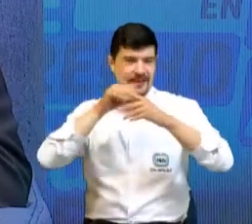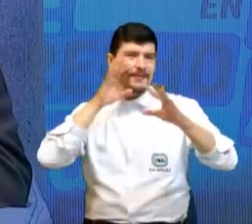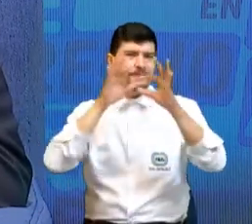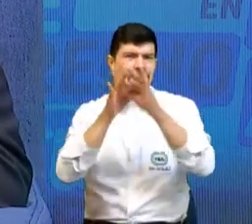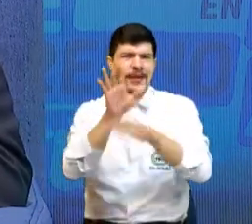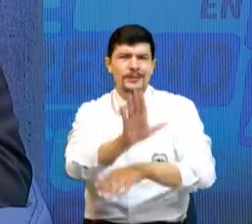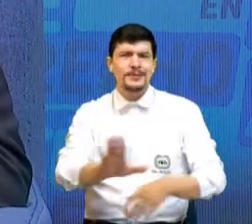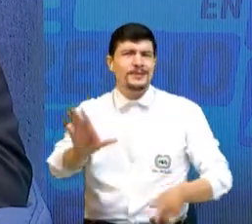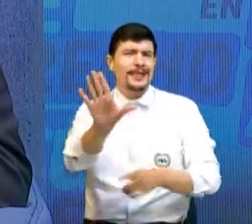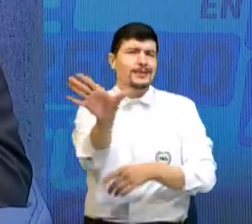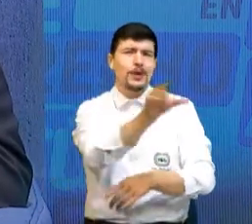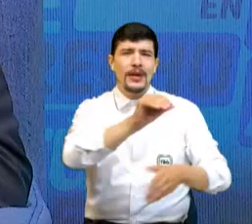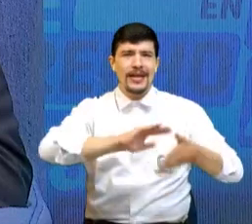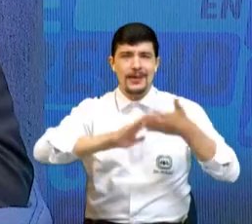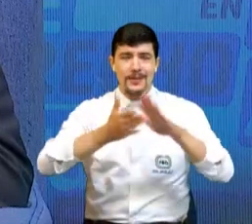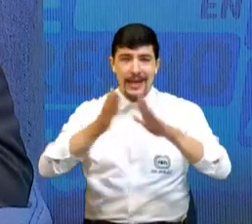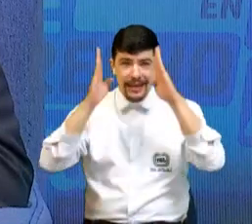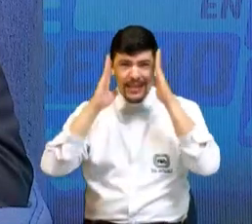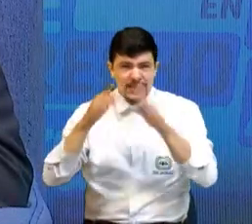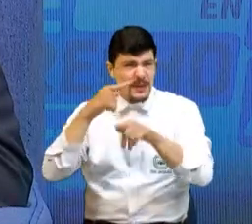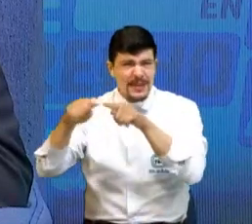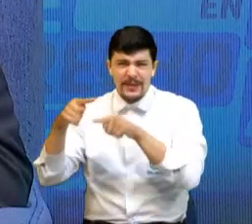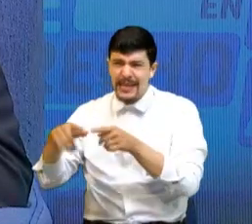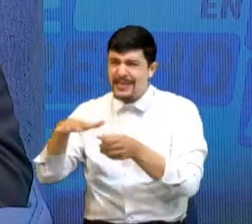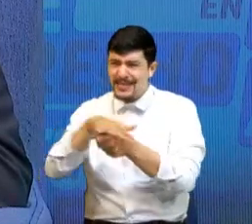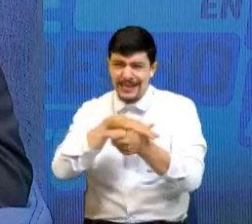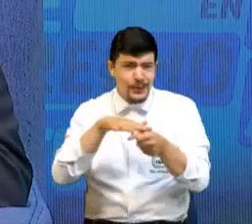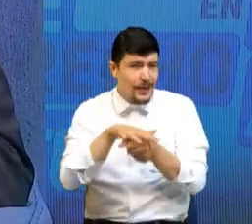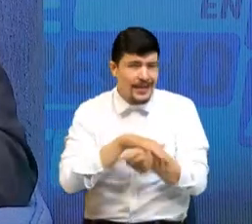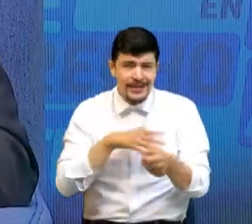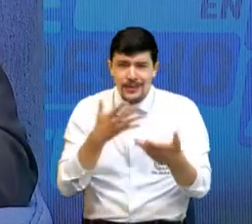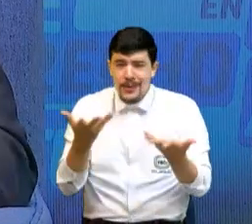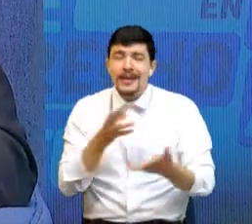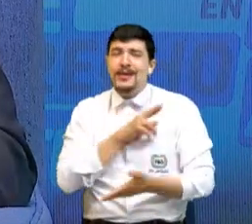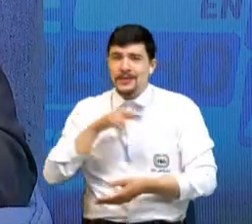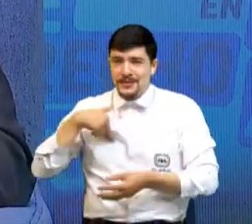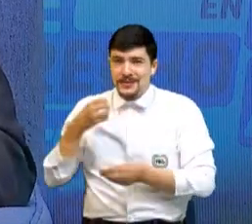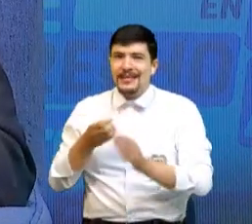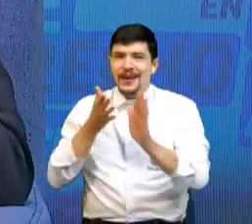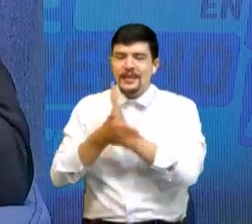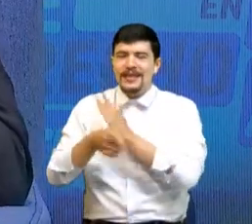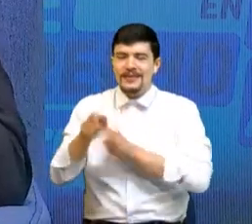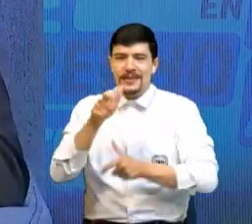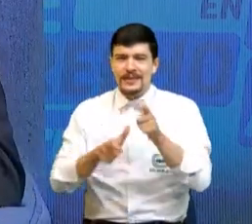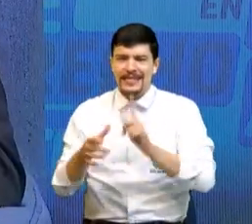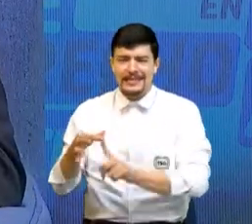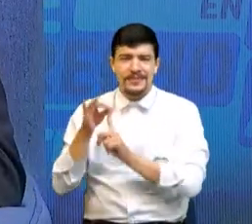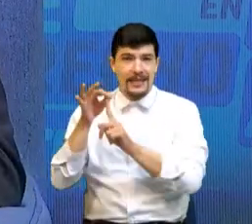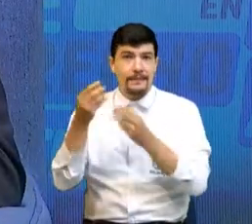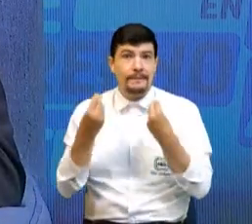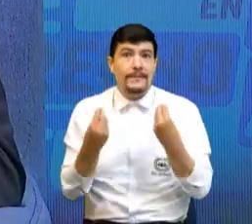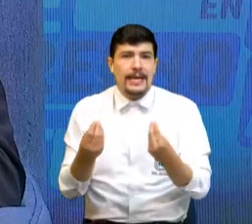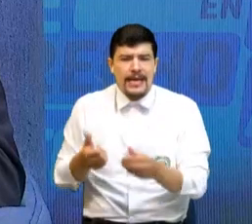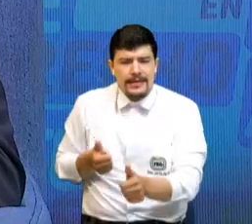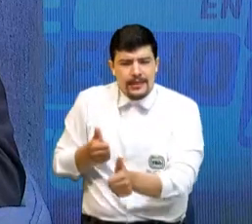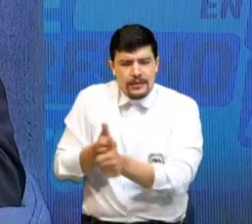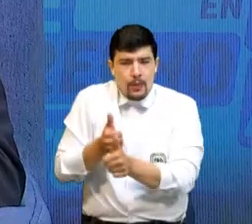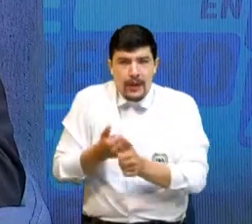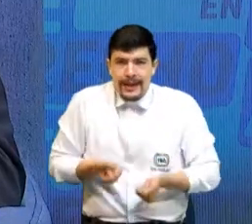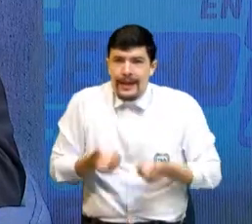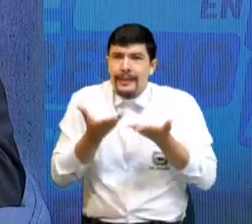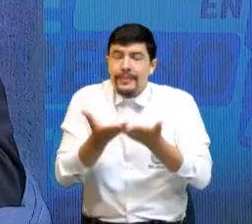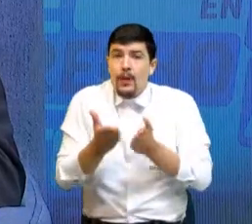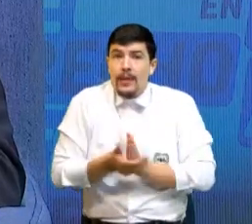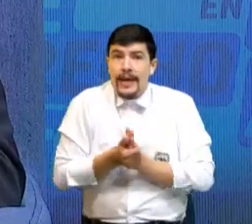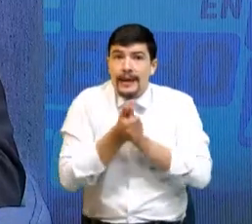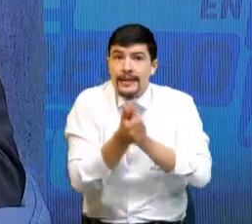la comunidad, donde atendemos cada una de esas situaciones y le comentamos a nuestros especialistas para que le asesoren, le den una guía, una